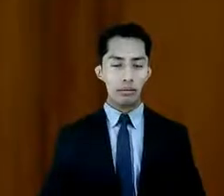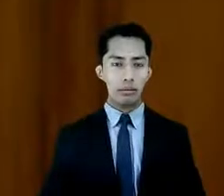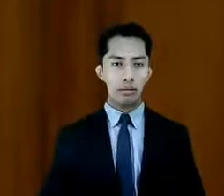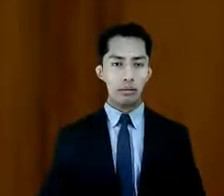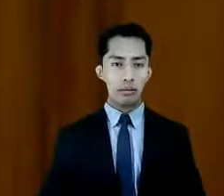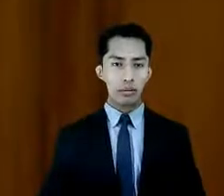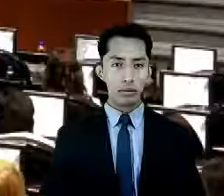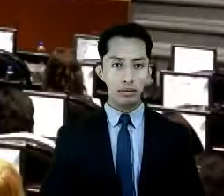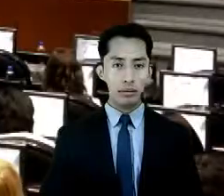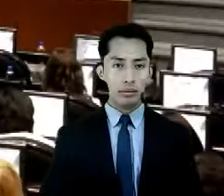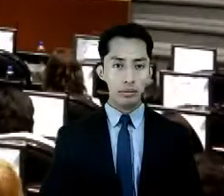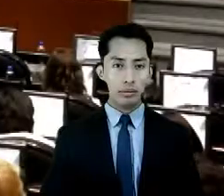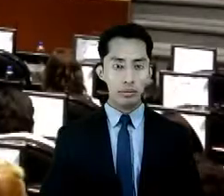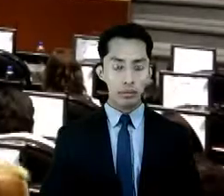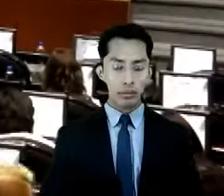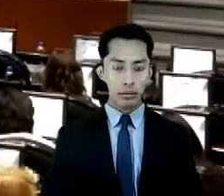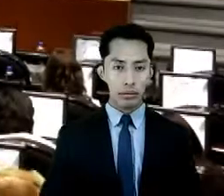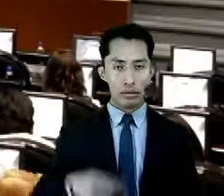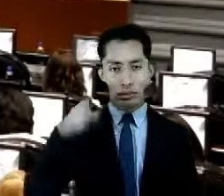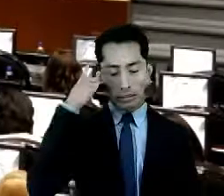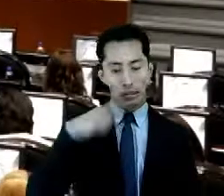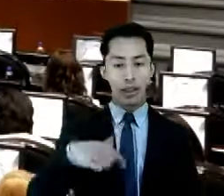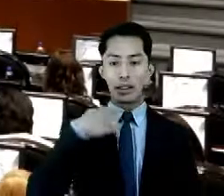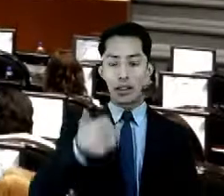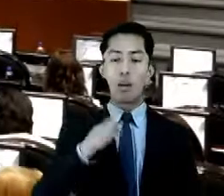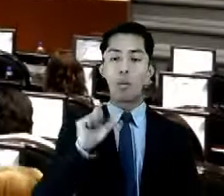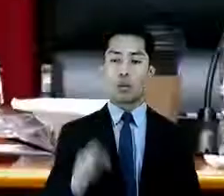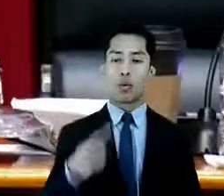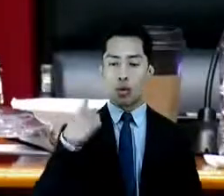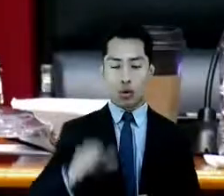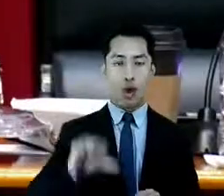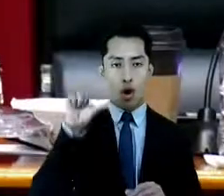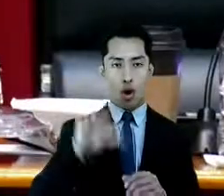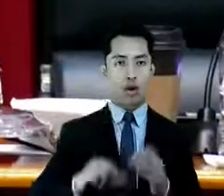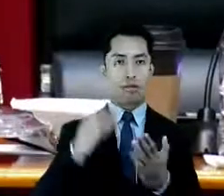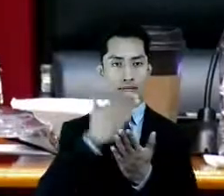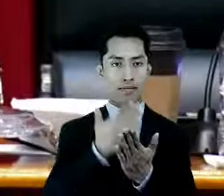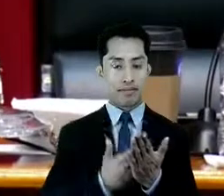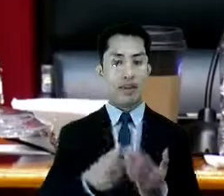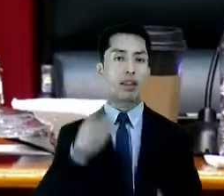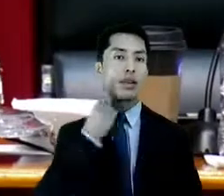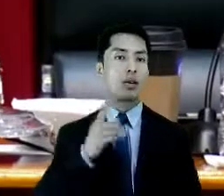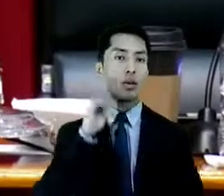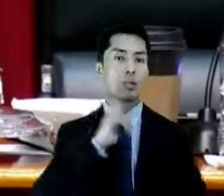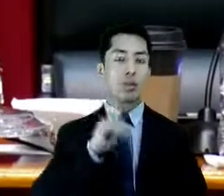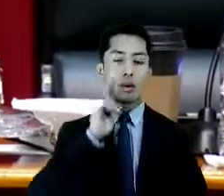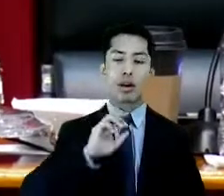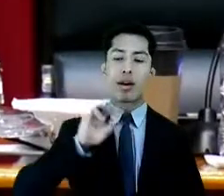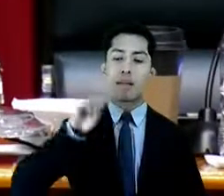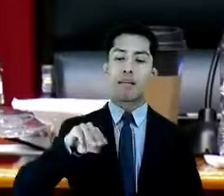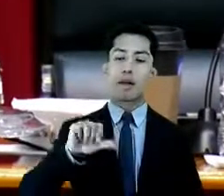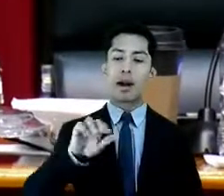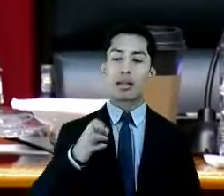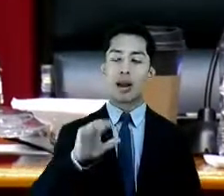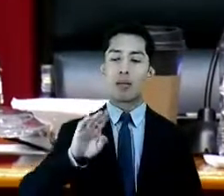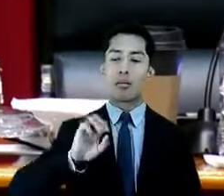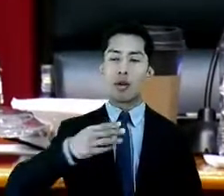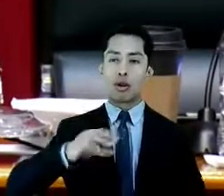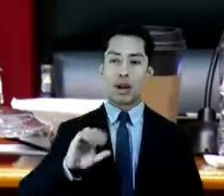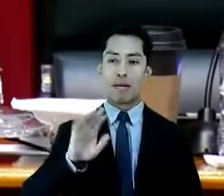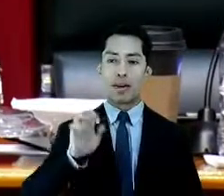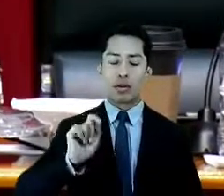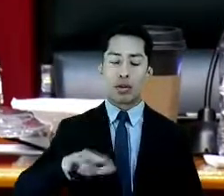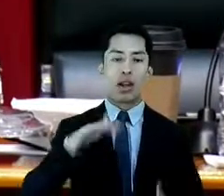Para sustanciar el punto 6.1 del orden del día, la diputada Marta Moya Bastón leerá